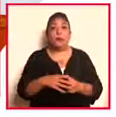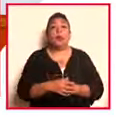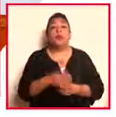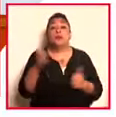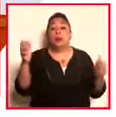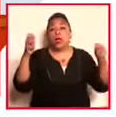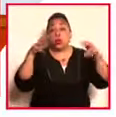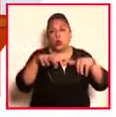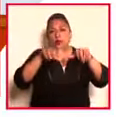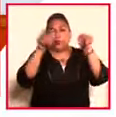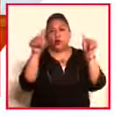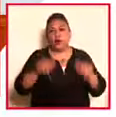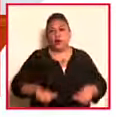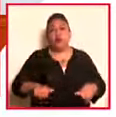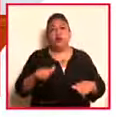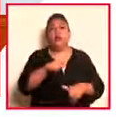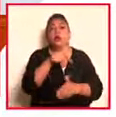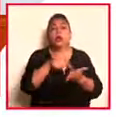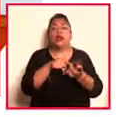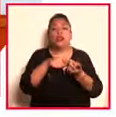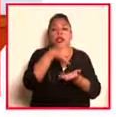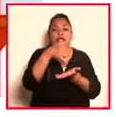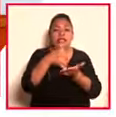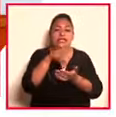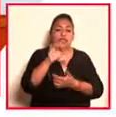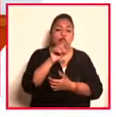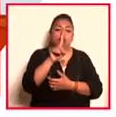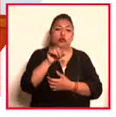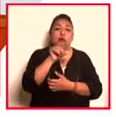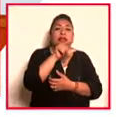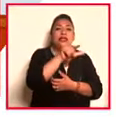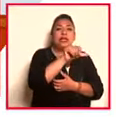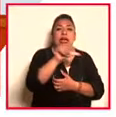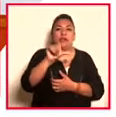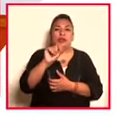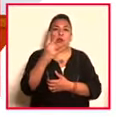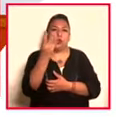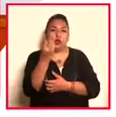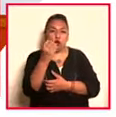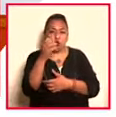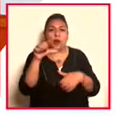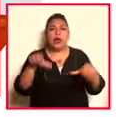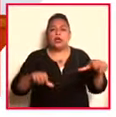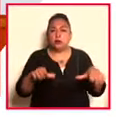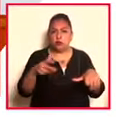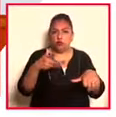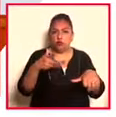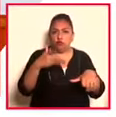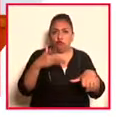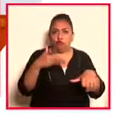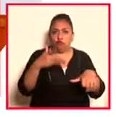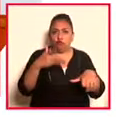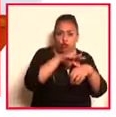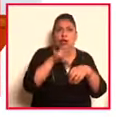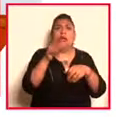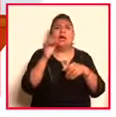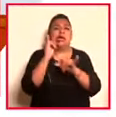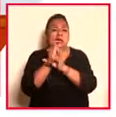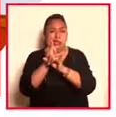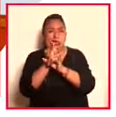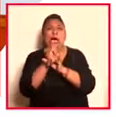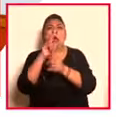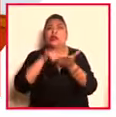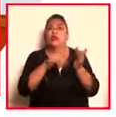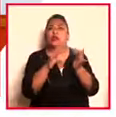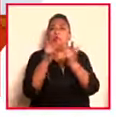encuentro artístico se realizará en la isla de Cozumel del 17 al 24 de octubre, con actividades presenciales y en línea a través de las redes oficiales